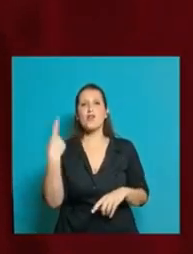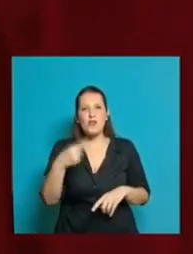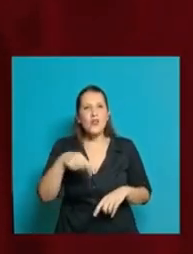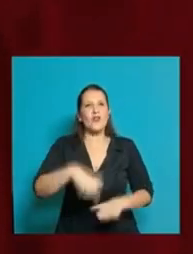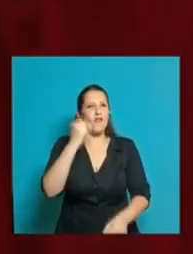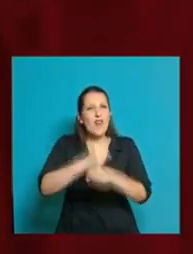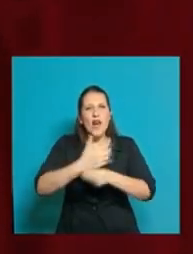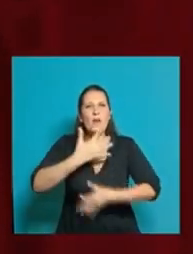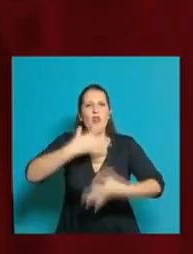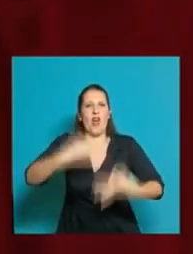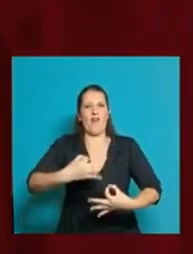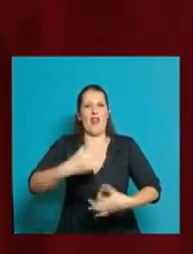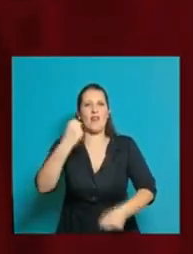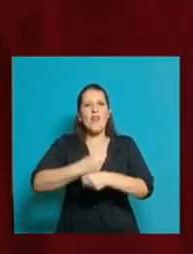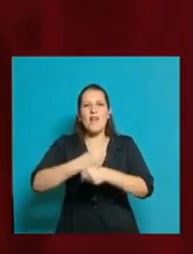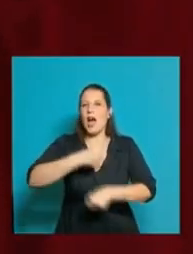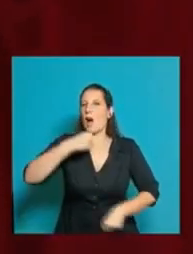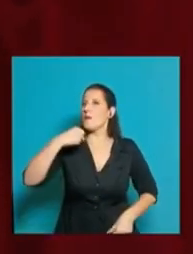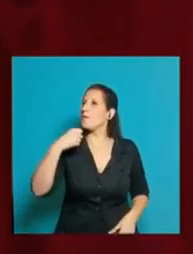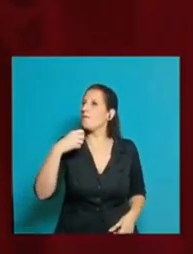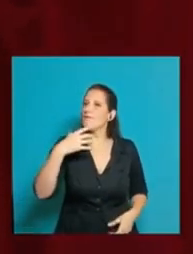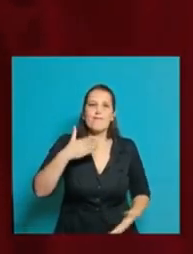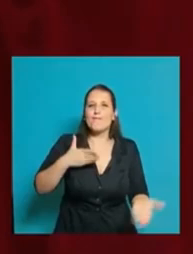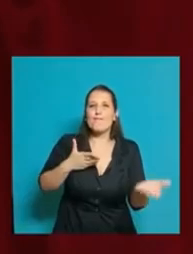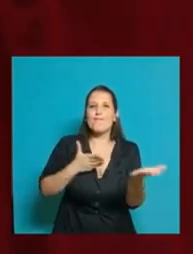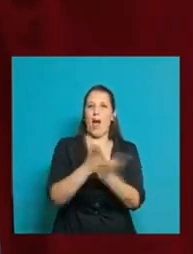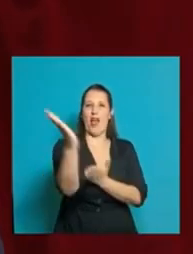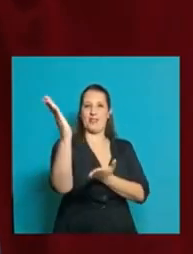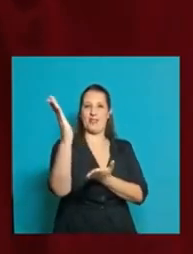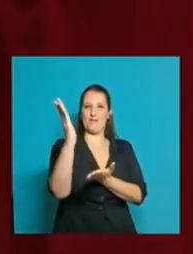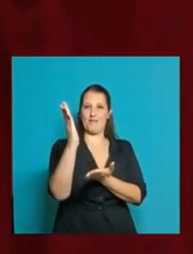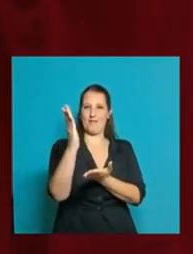es de verdad y es para siempre.